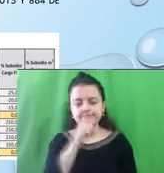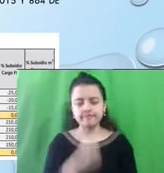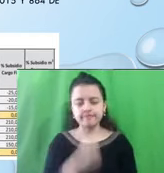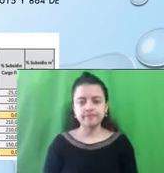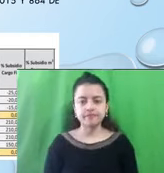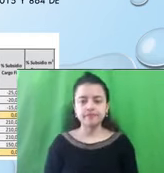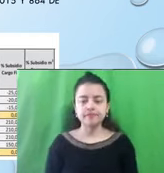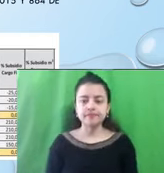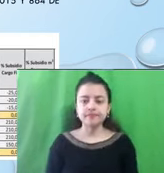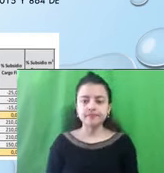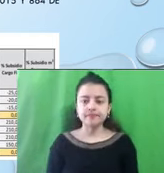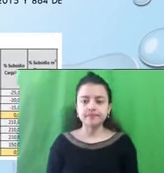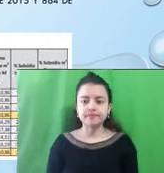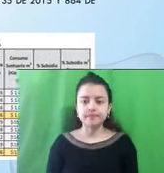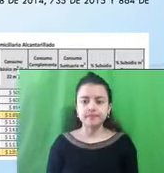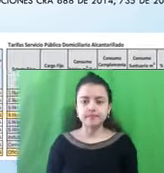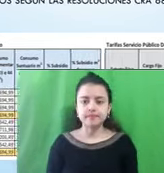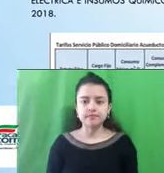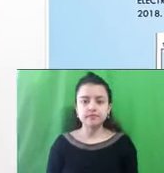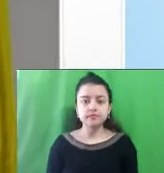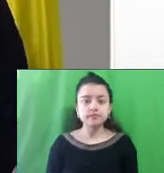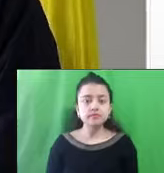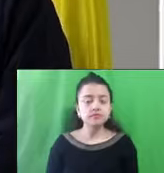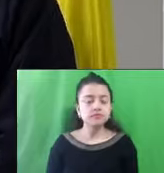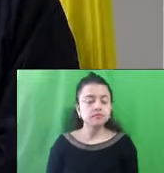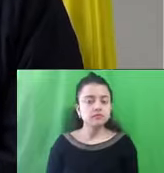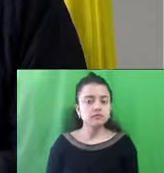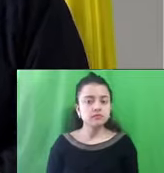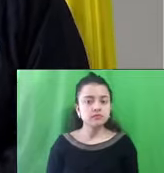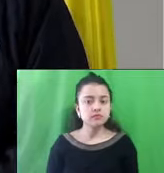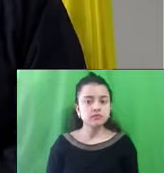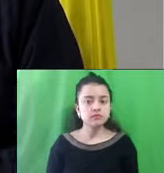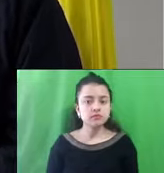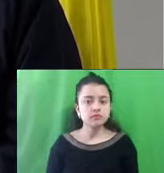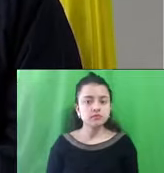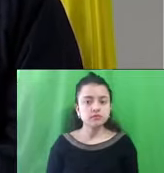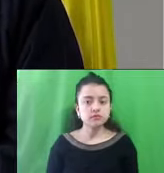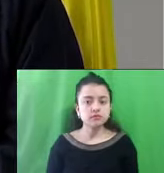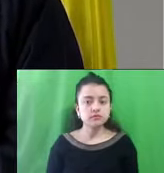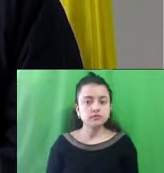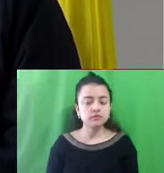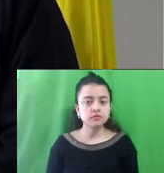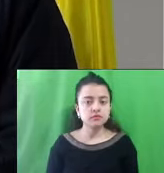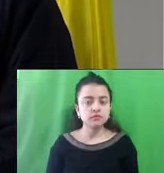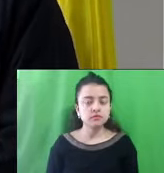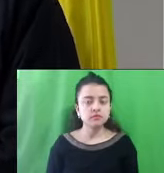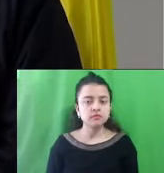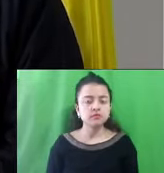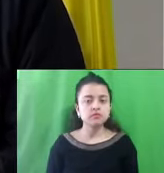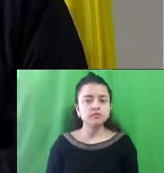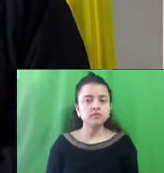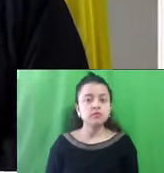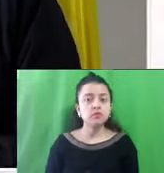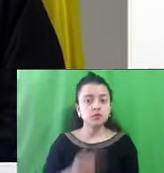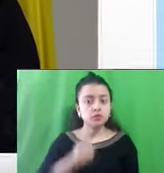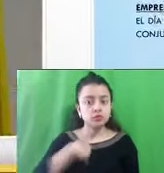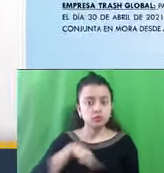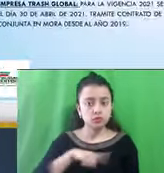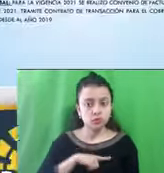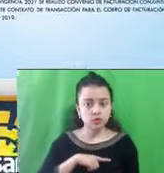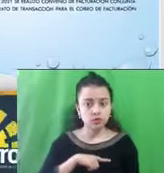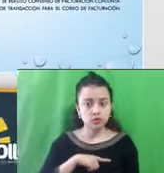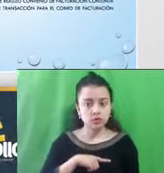También les quiero comentar que la sugerencia de mercado de ventas también tiene a cargo todas las solicitudes, quejas y